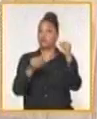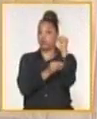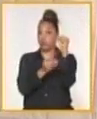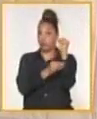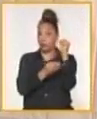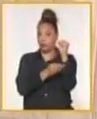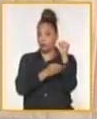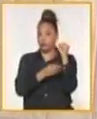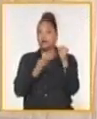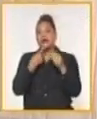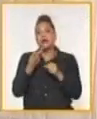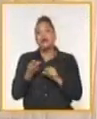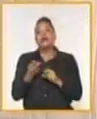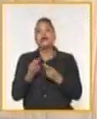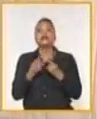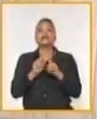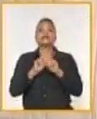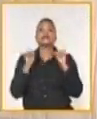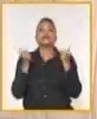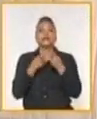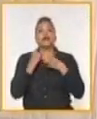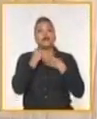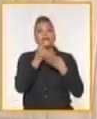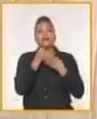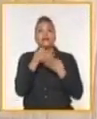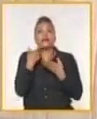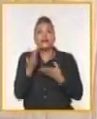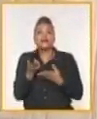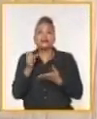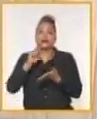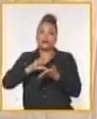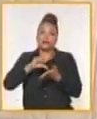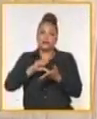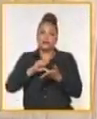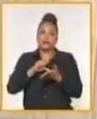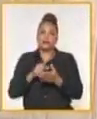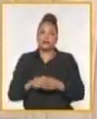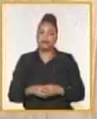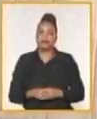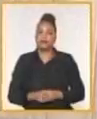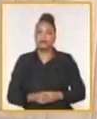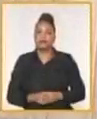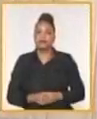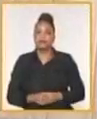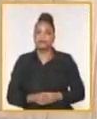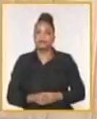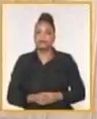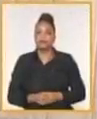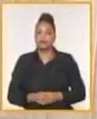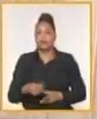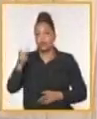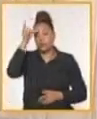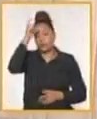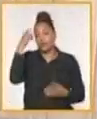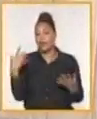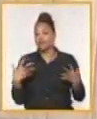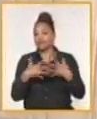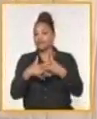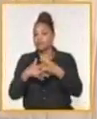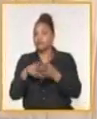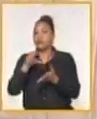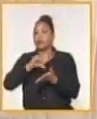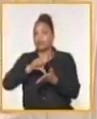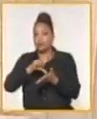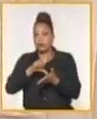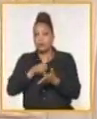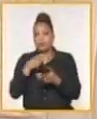forma general, él en el área se ha apoyado a Irán. Y se ha tratado, no sale, pero indudablemente los países